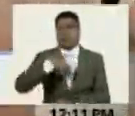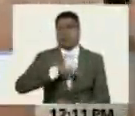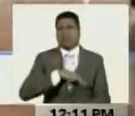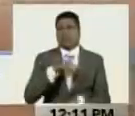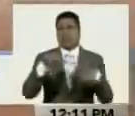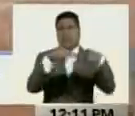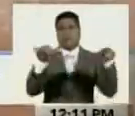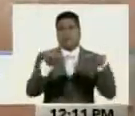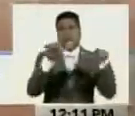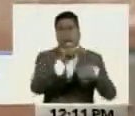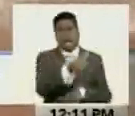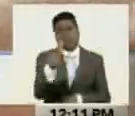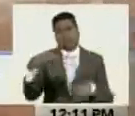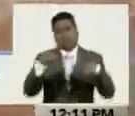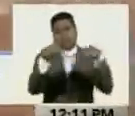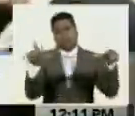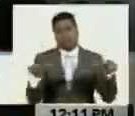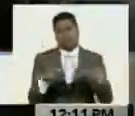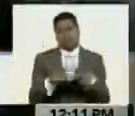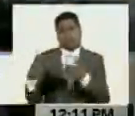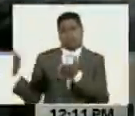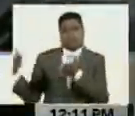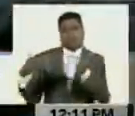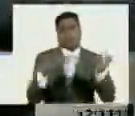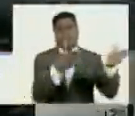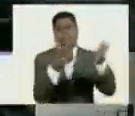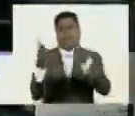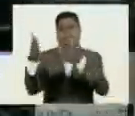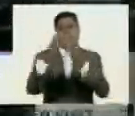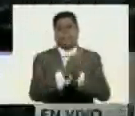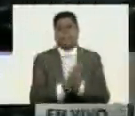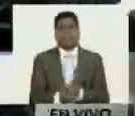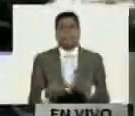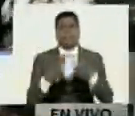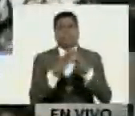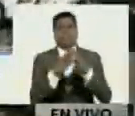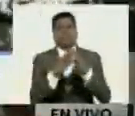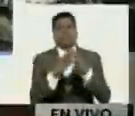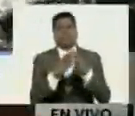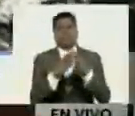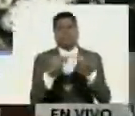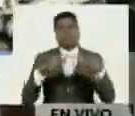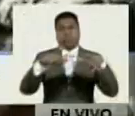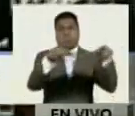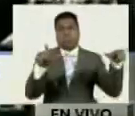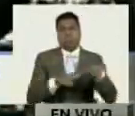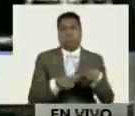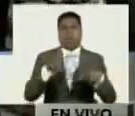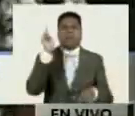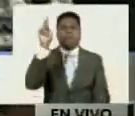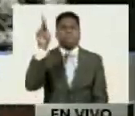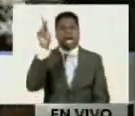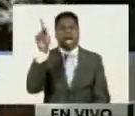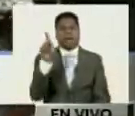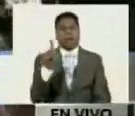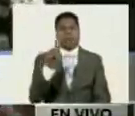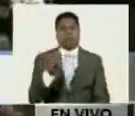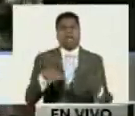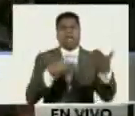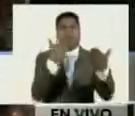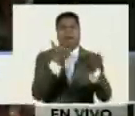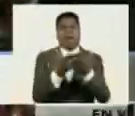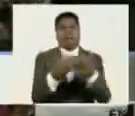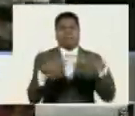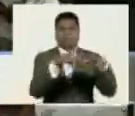cada parroquia la ruta que garantice a los adultos mayores el traslado de las parroquias hasta las iglesias, Merrin, para